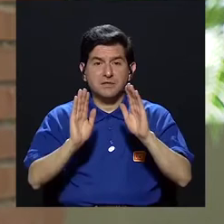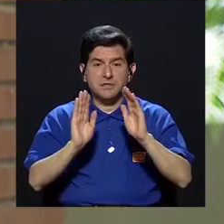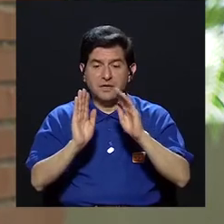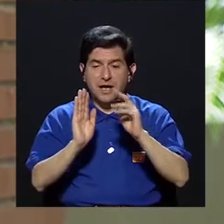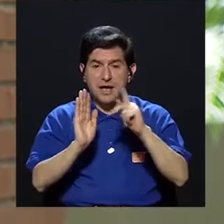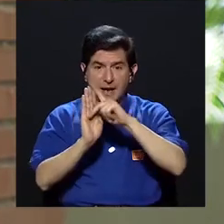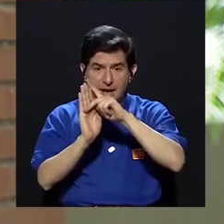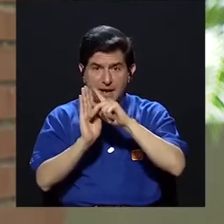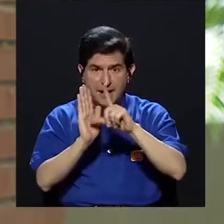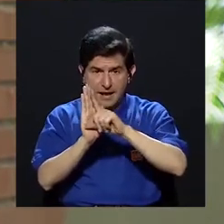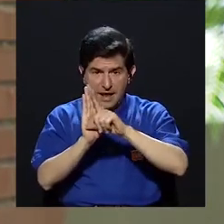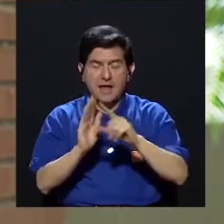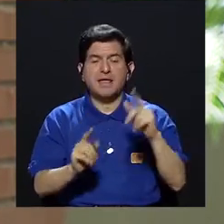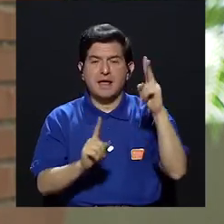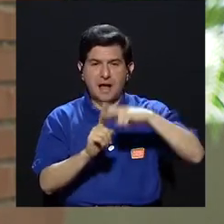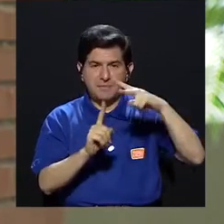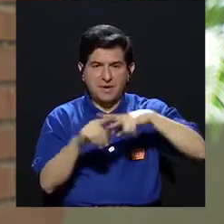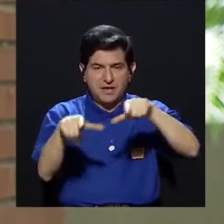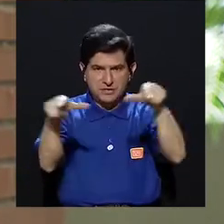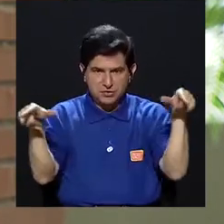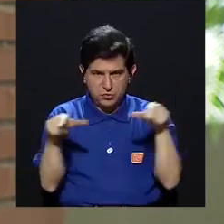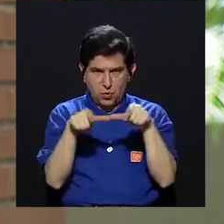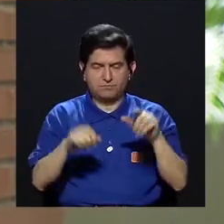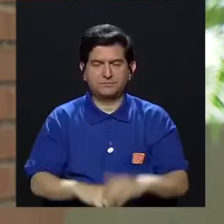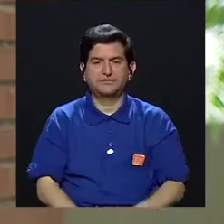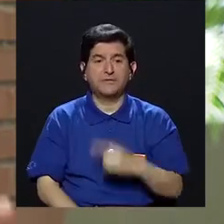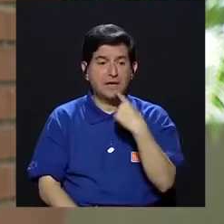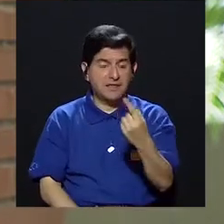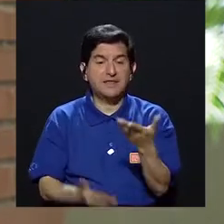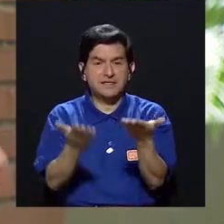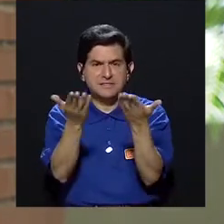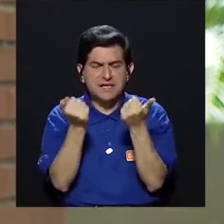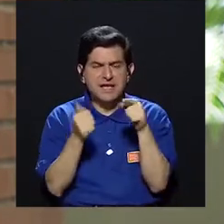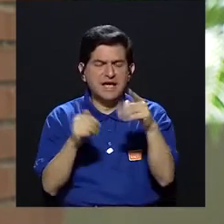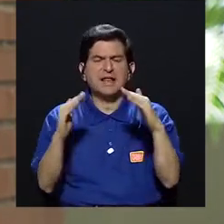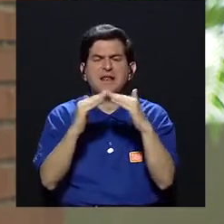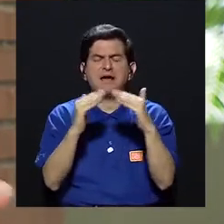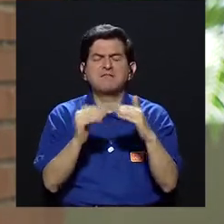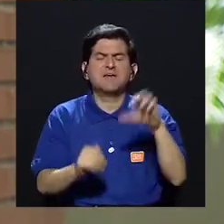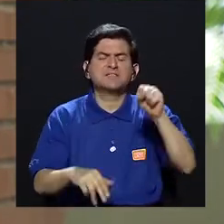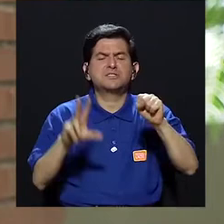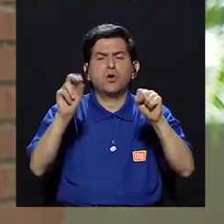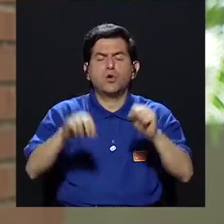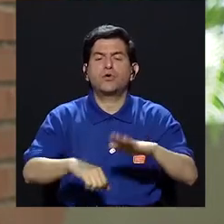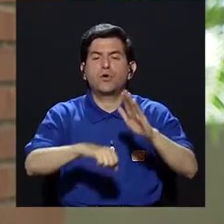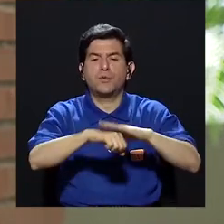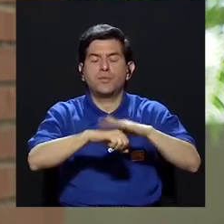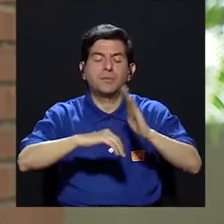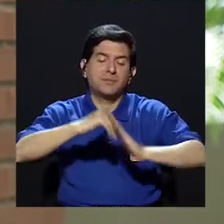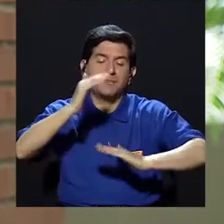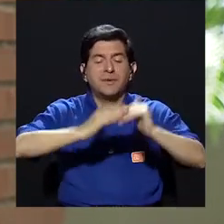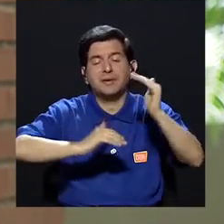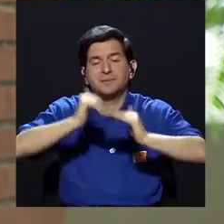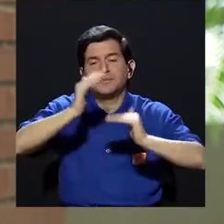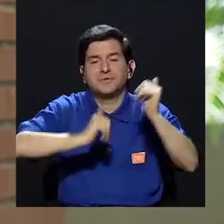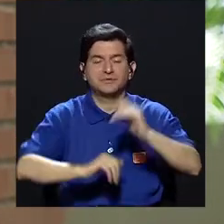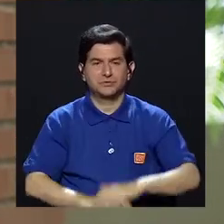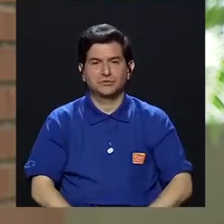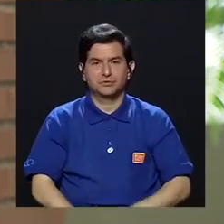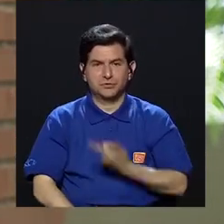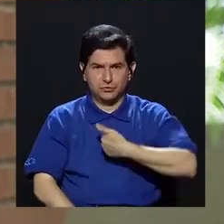jurisprudencia en todo el tema local y dicen quiénes quieren que vivan ahí, quiénes no, por los permisos de construcción.